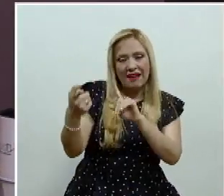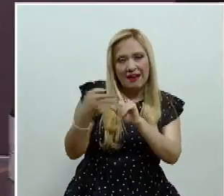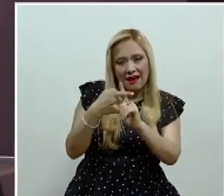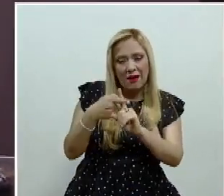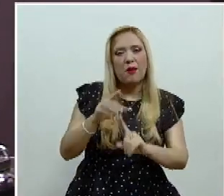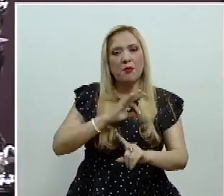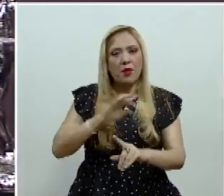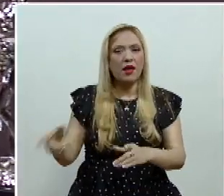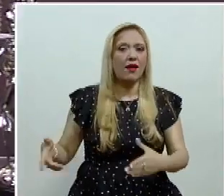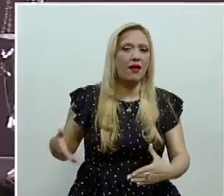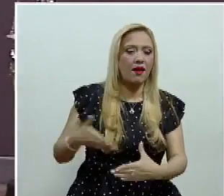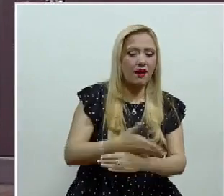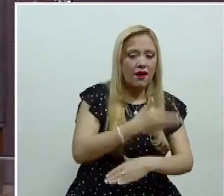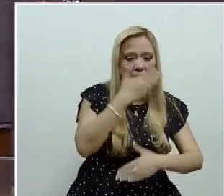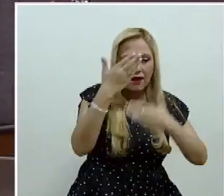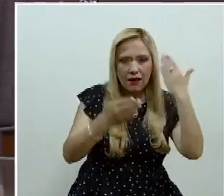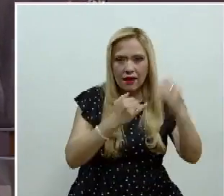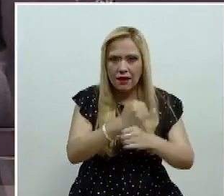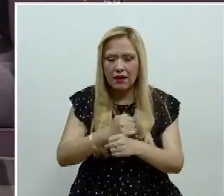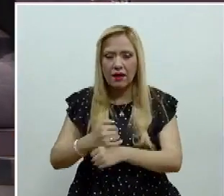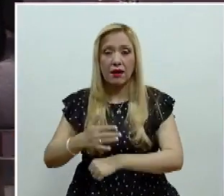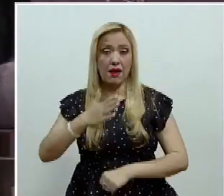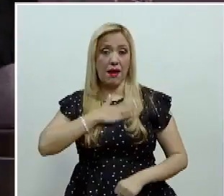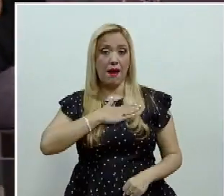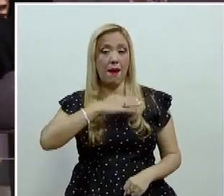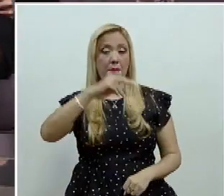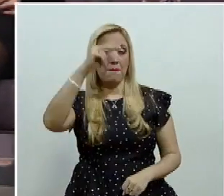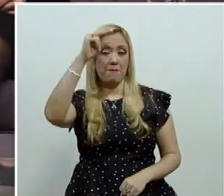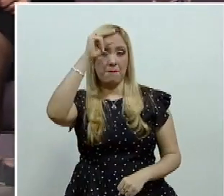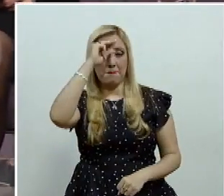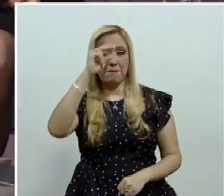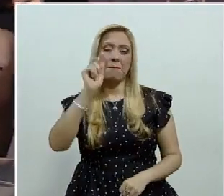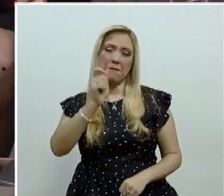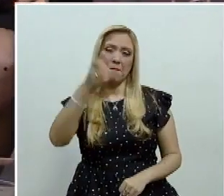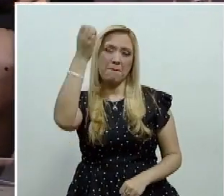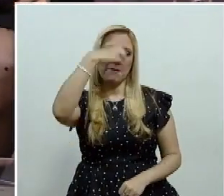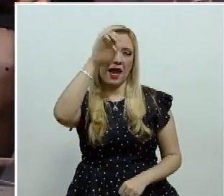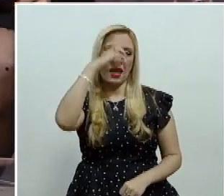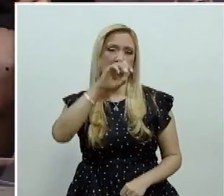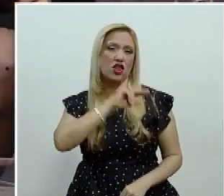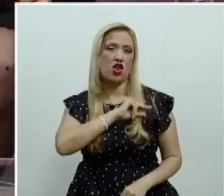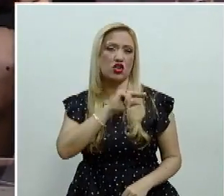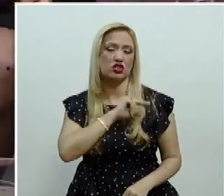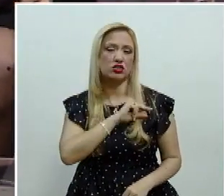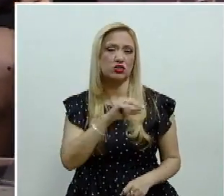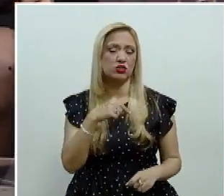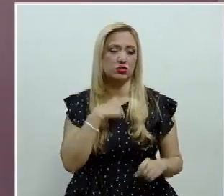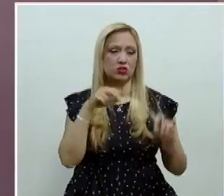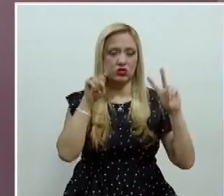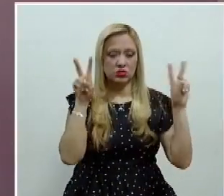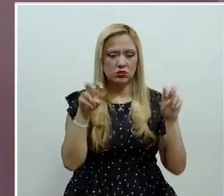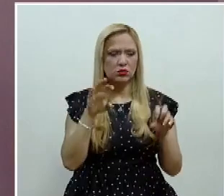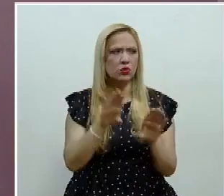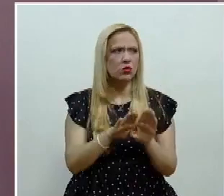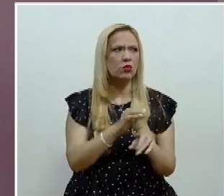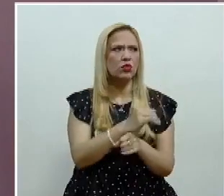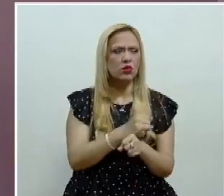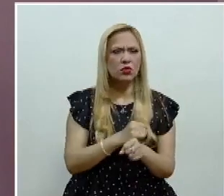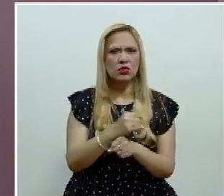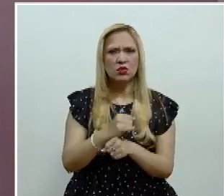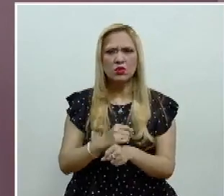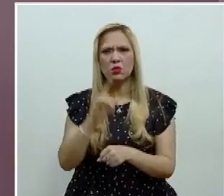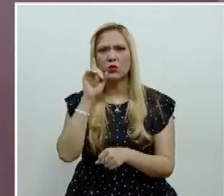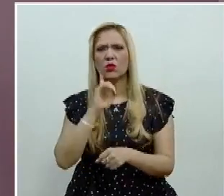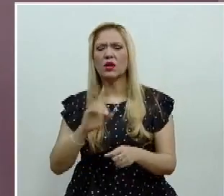sumamente subjetiva, pero nosotros como peritos tenemos este reto de identificar elementos objetivos asociados con la violencia de